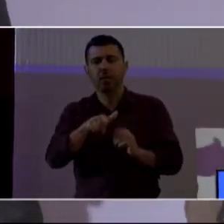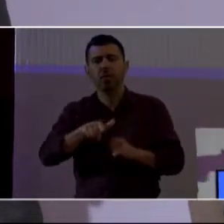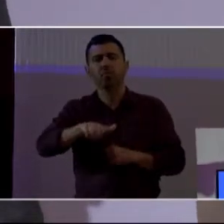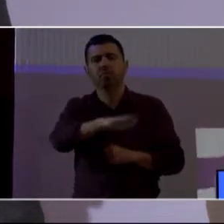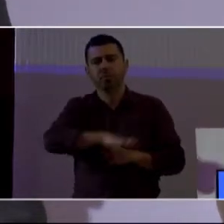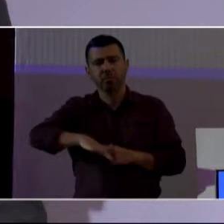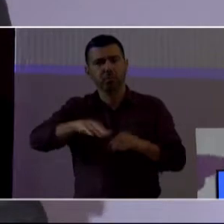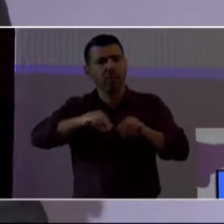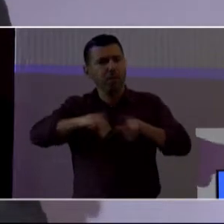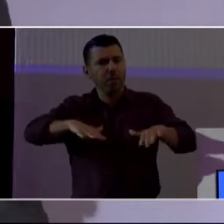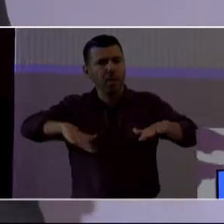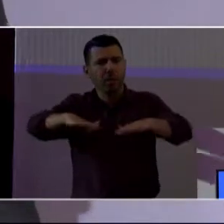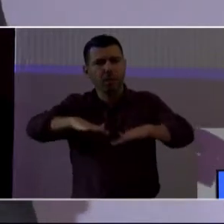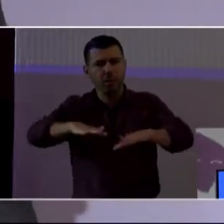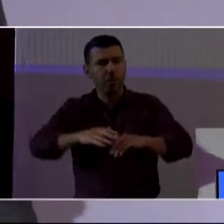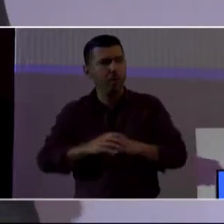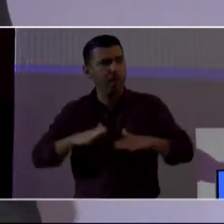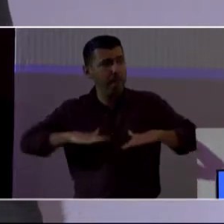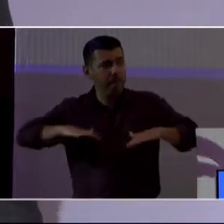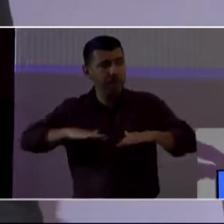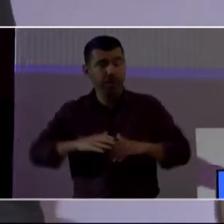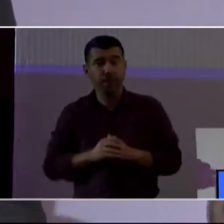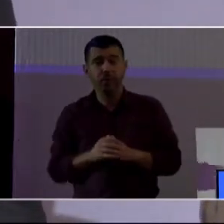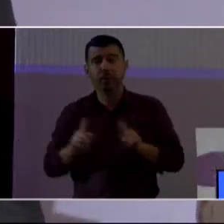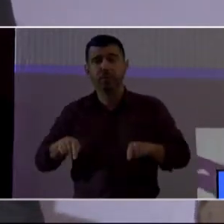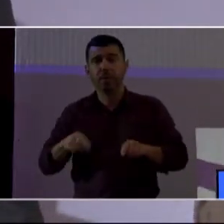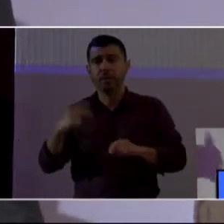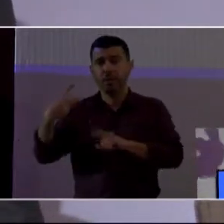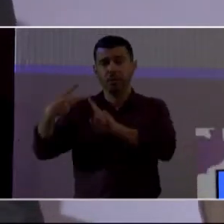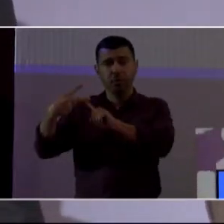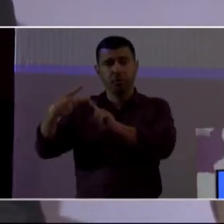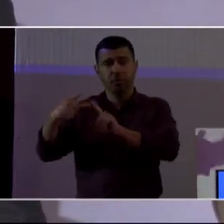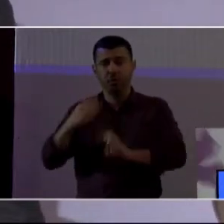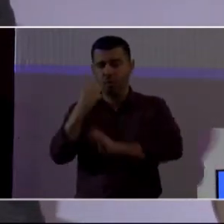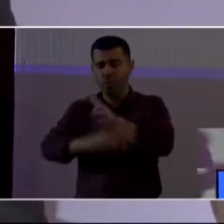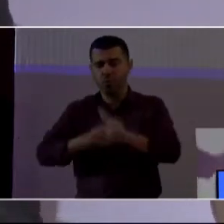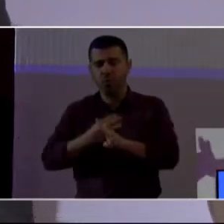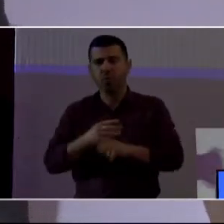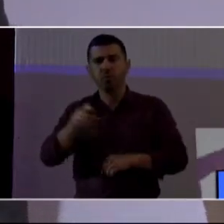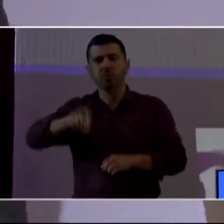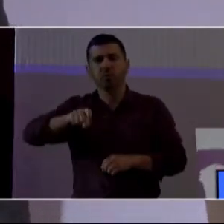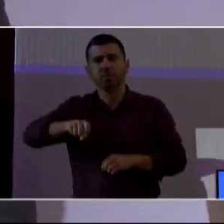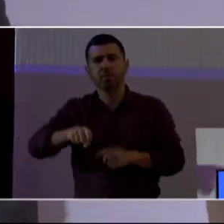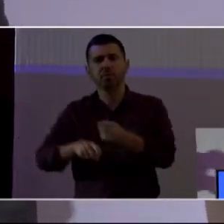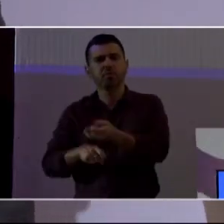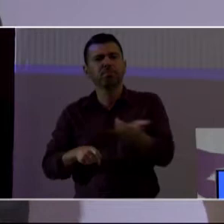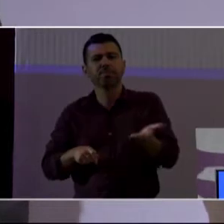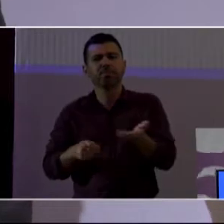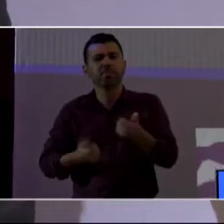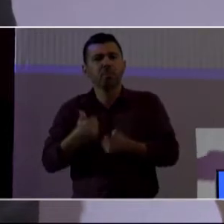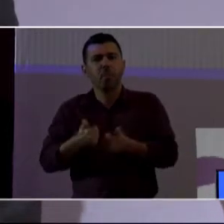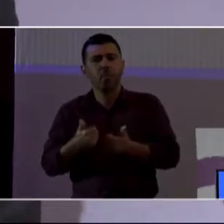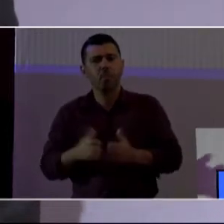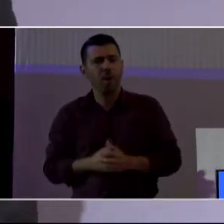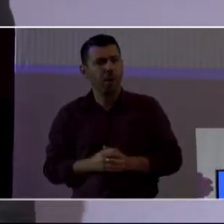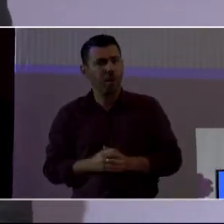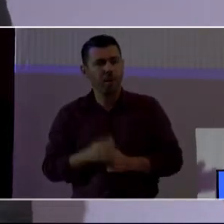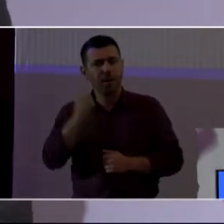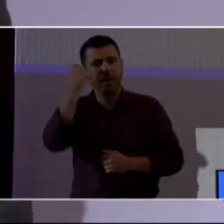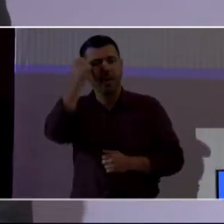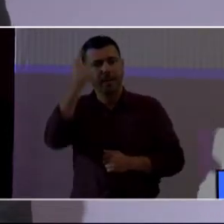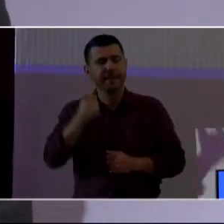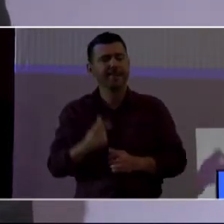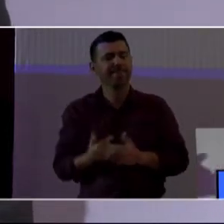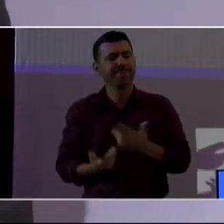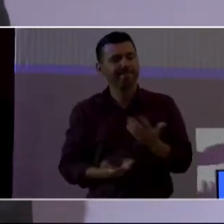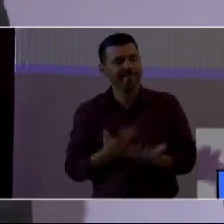como región Pacífico, y dos, lo que necesita el mundo. Nosotros creemos que estamos sobre una línea de